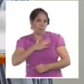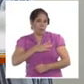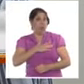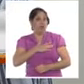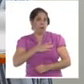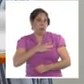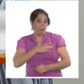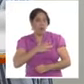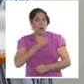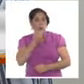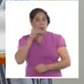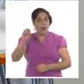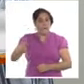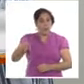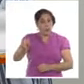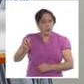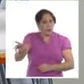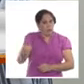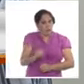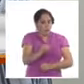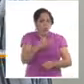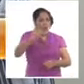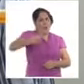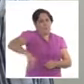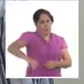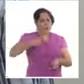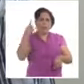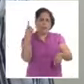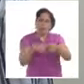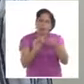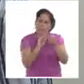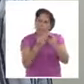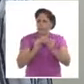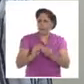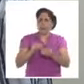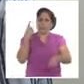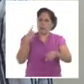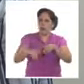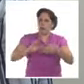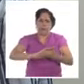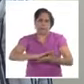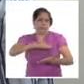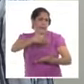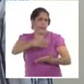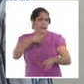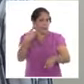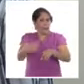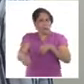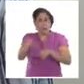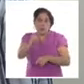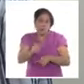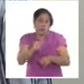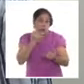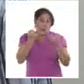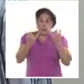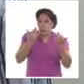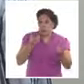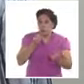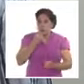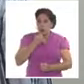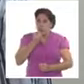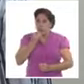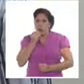que pueda ser reutilizado, tanto en nuestros procesos productivos como en otros, a partir de los intereses de clientes, aprovechamos las capacidades